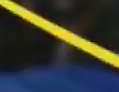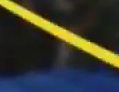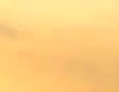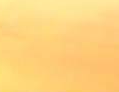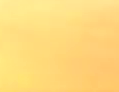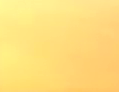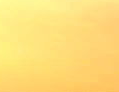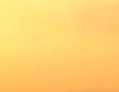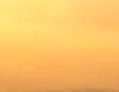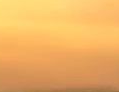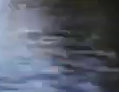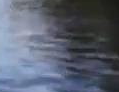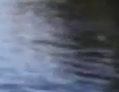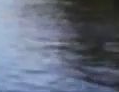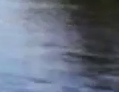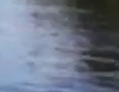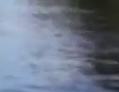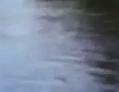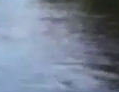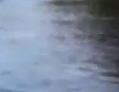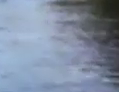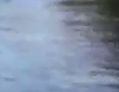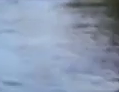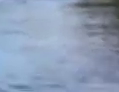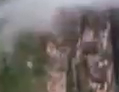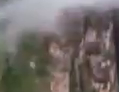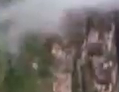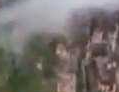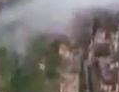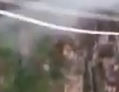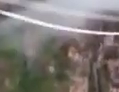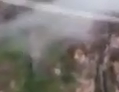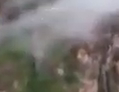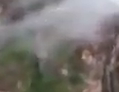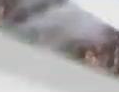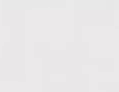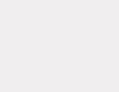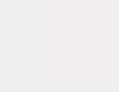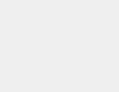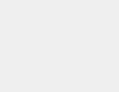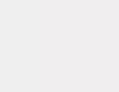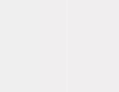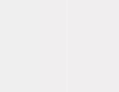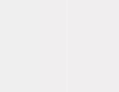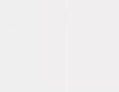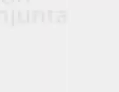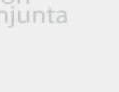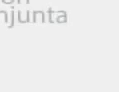Gracias por su atención. Sigamos haciendo patria.